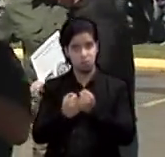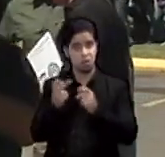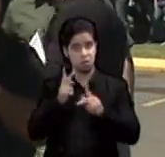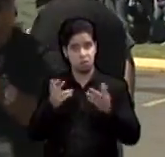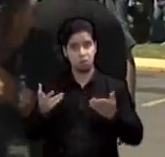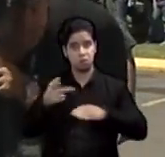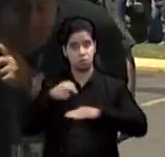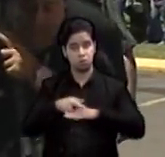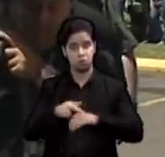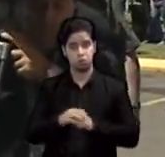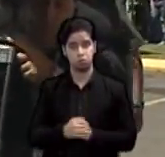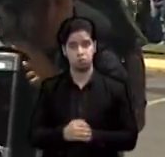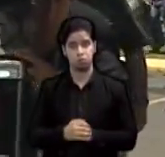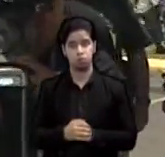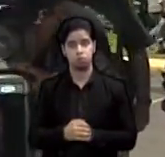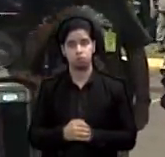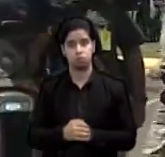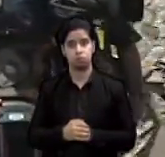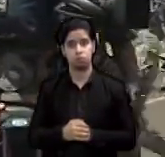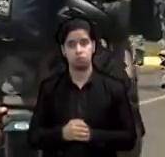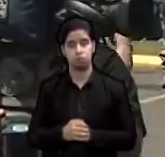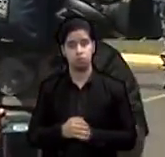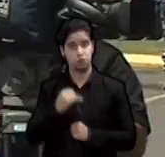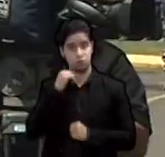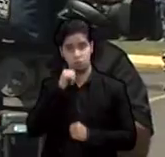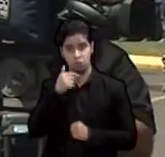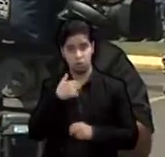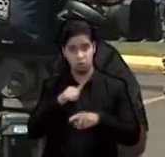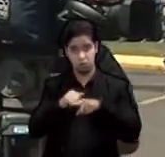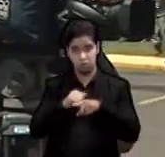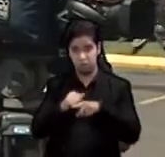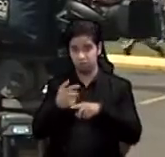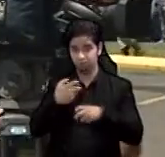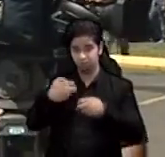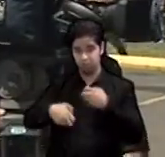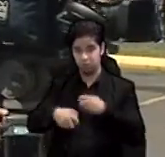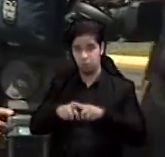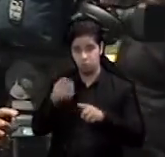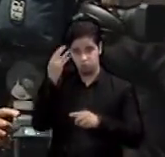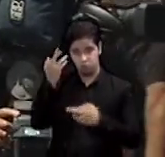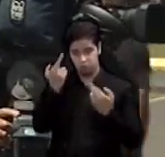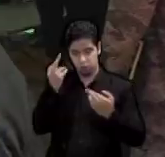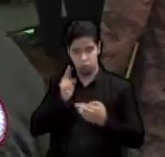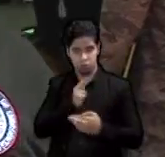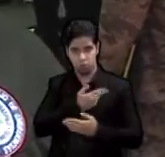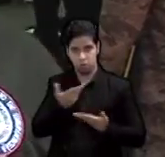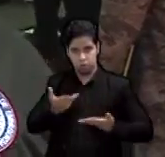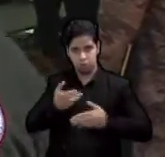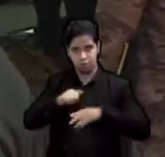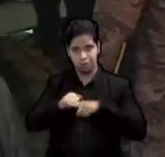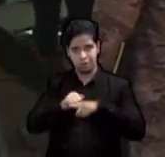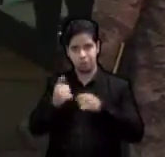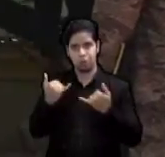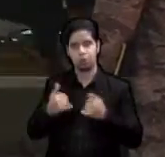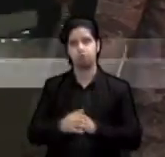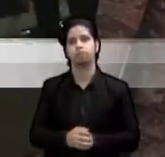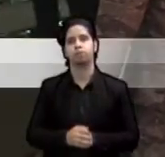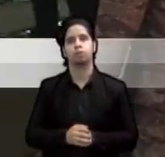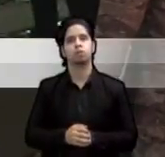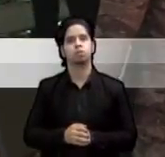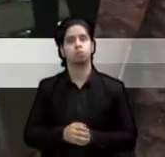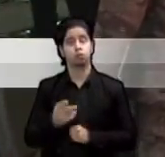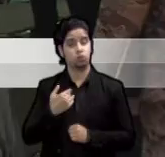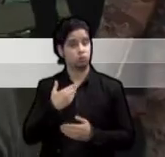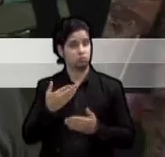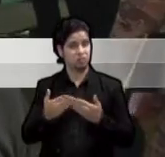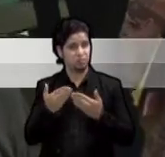Rico. Si no hay oportunidad de practicar, es muy difícil. Por eso estamos aquí practicando hoy. Esto es simplemente un ejercicio que se está llevando a cabo a